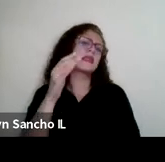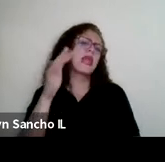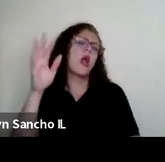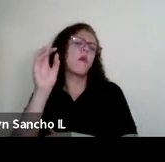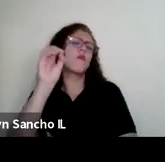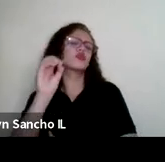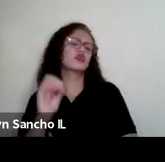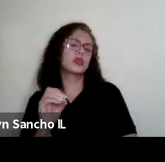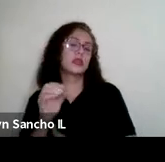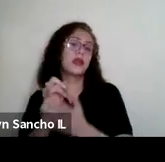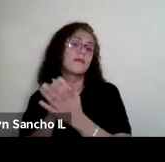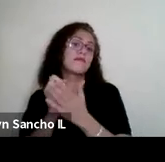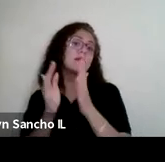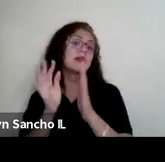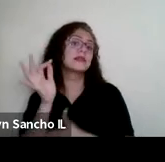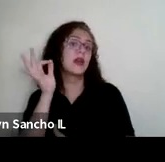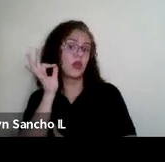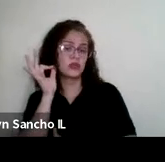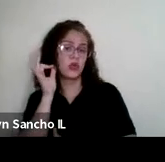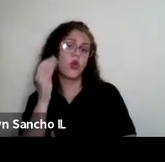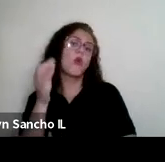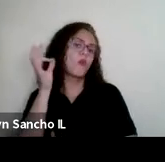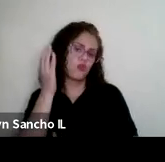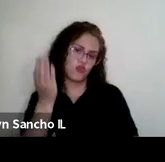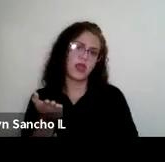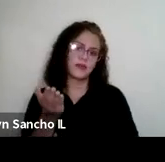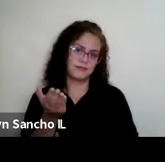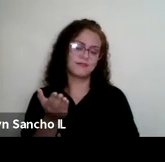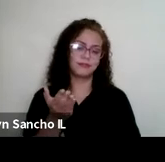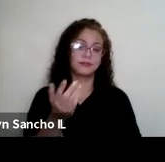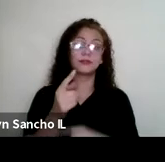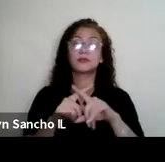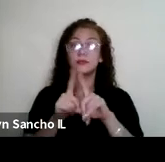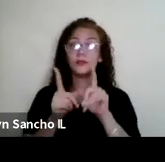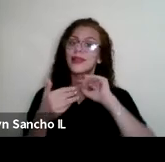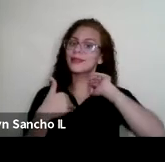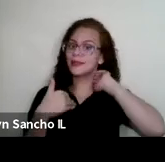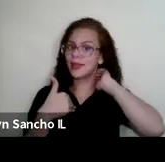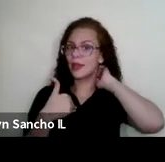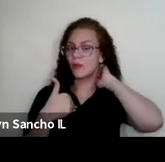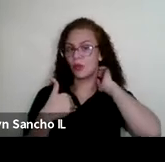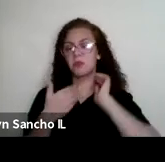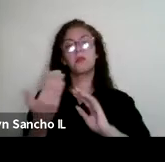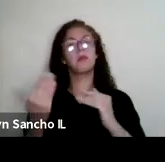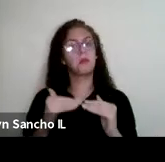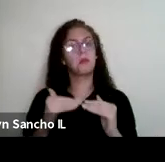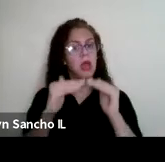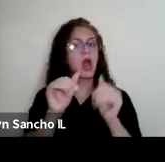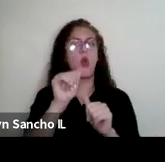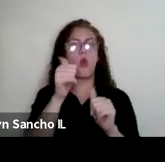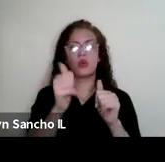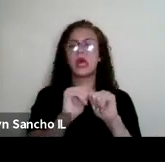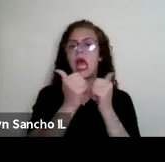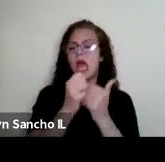20% de las investigadoras o investigadores son mujeres, pero tenemos paridad en otras